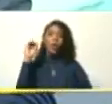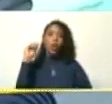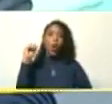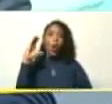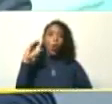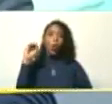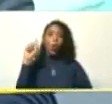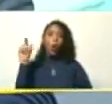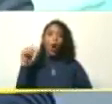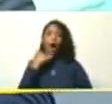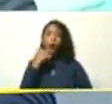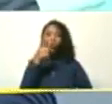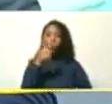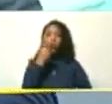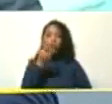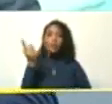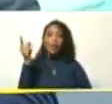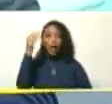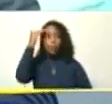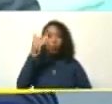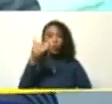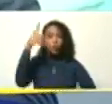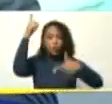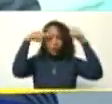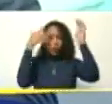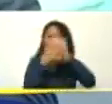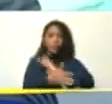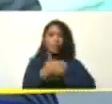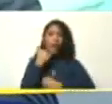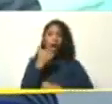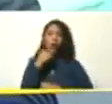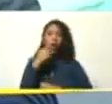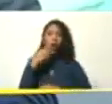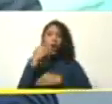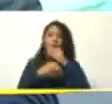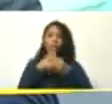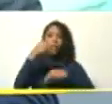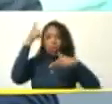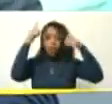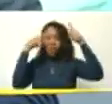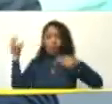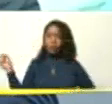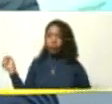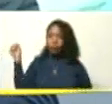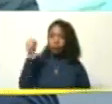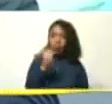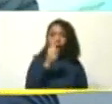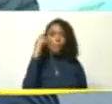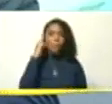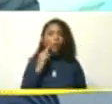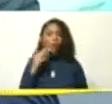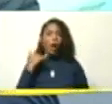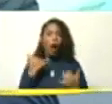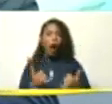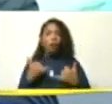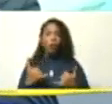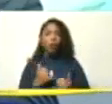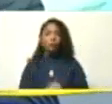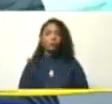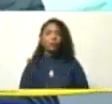si algo, usted mencionaba al comandante Chávez, presidente, si algo hizo Chávez fue traer a Bolívar al presente y a